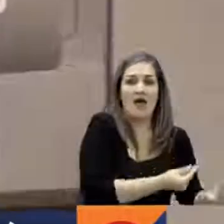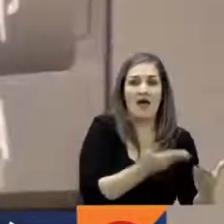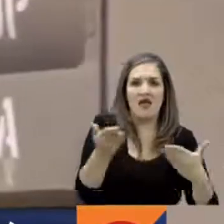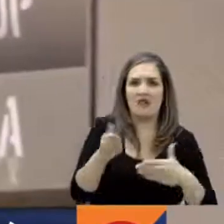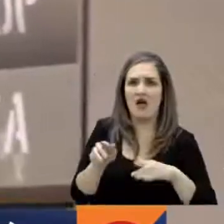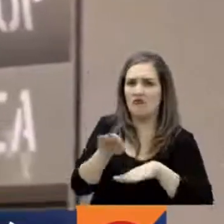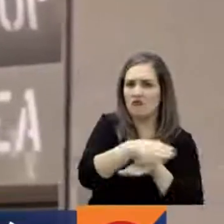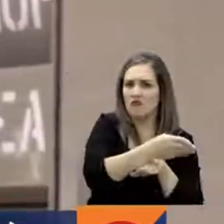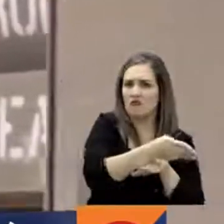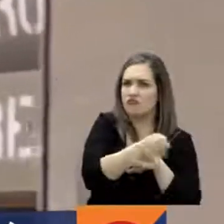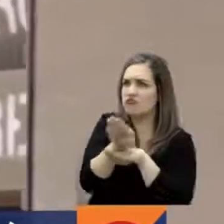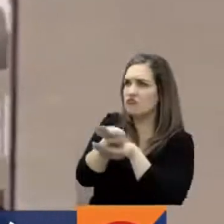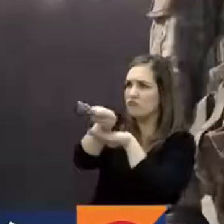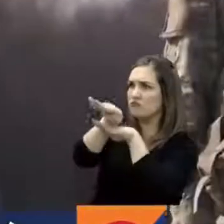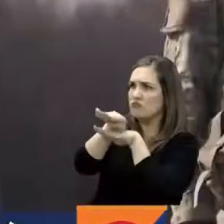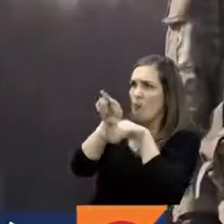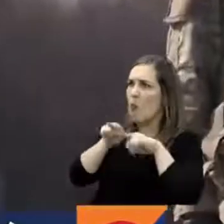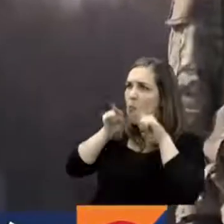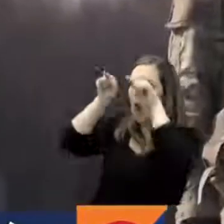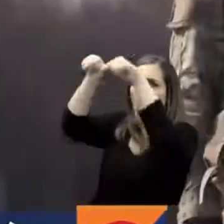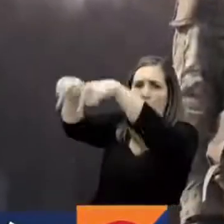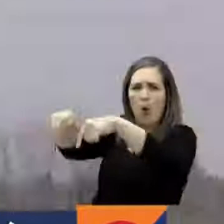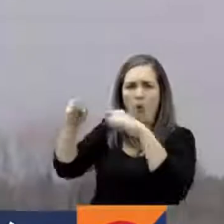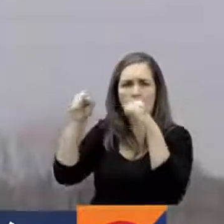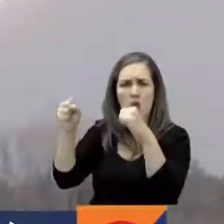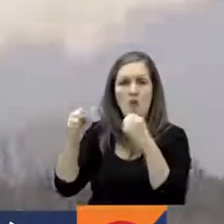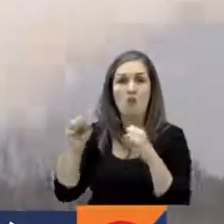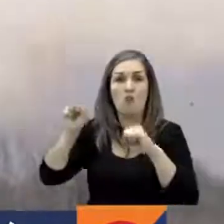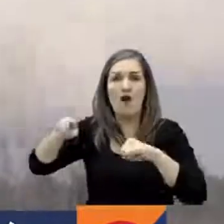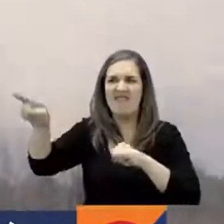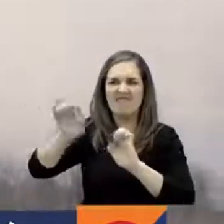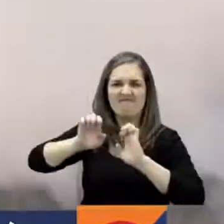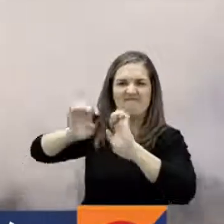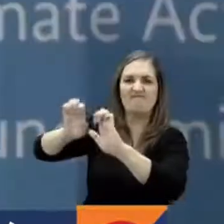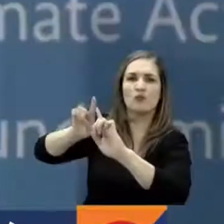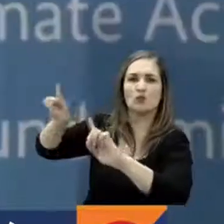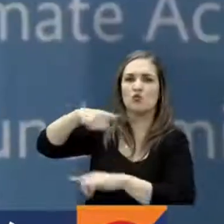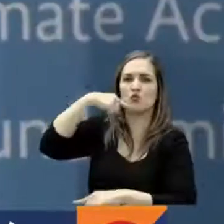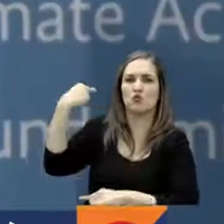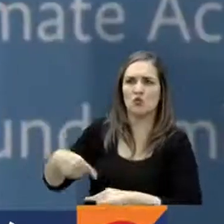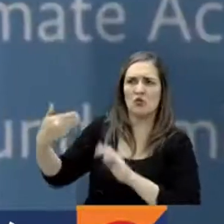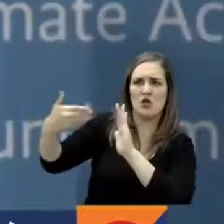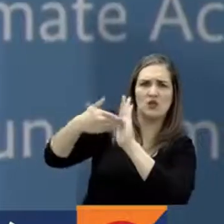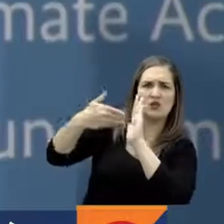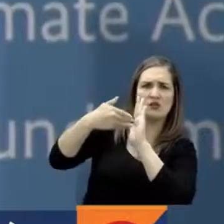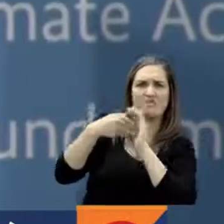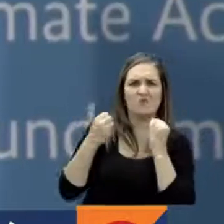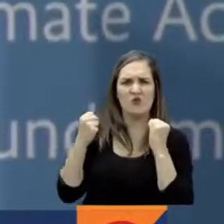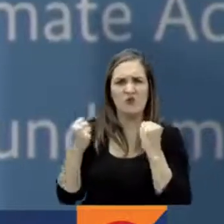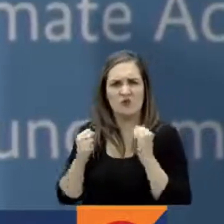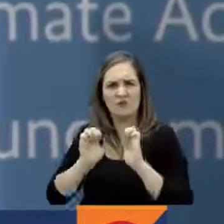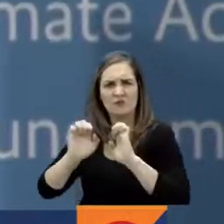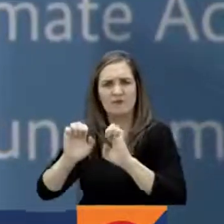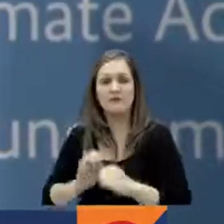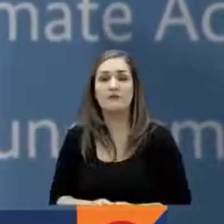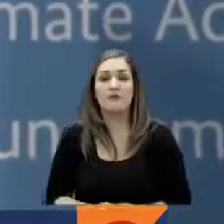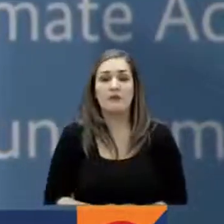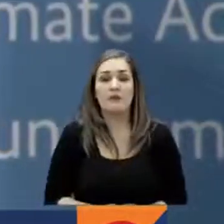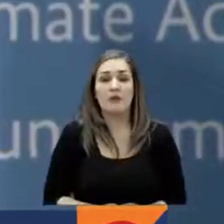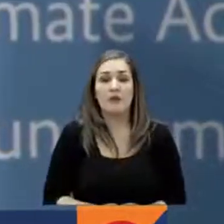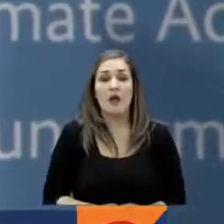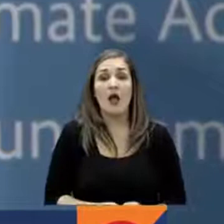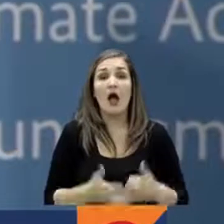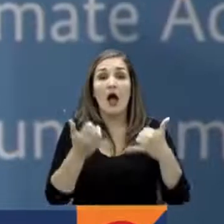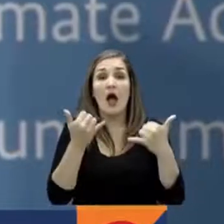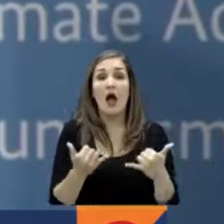misiles guiados por satélite que inyectarían fuerza a la resistencia del ejército ucraniano. Tenemos una interrupción del suministro